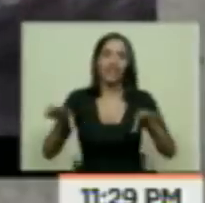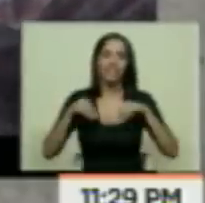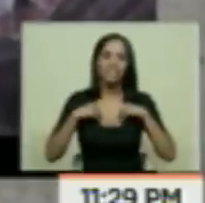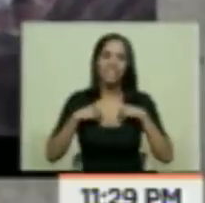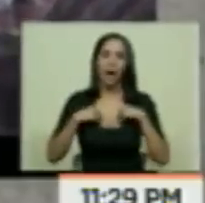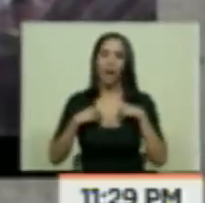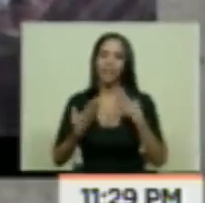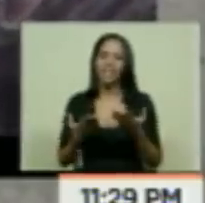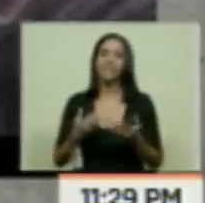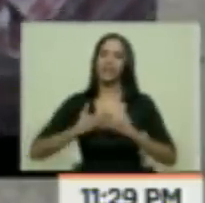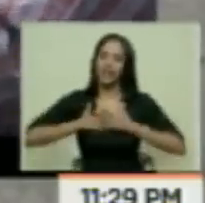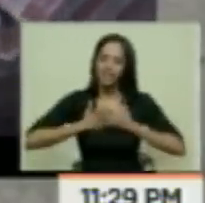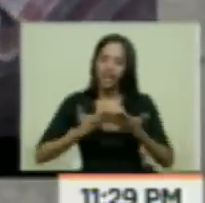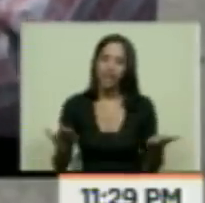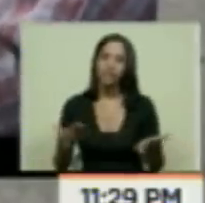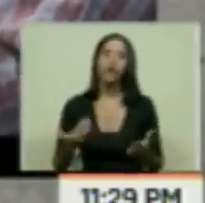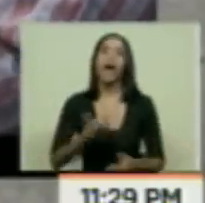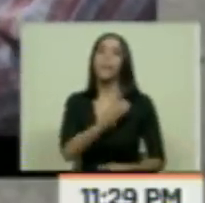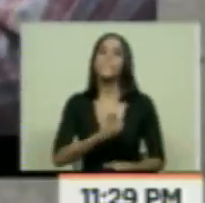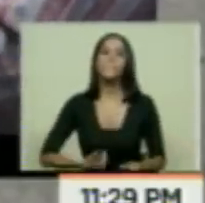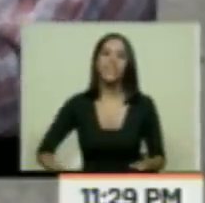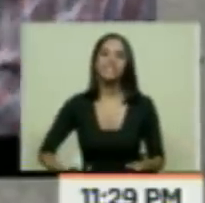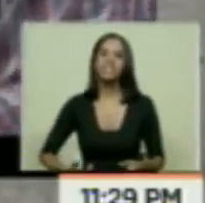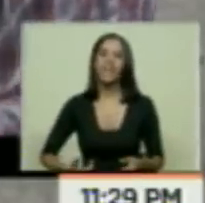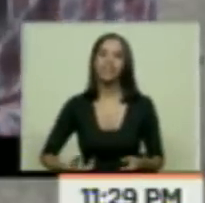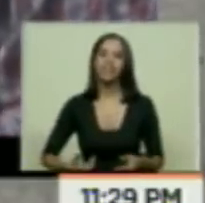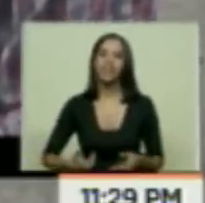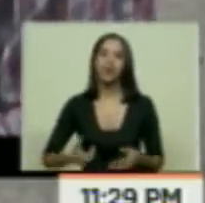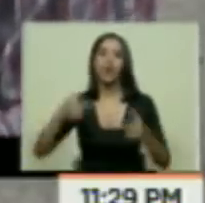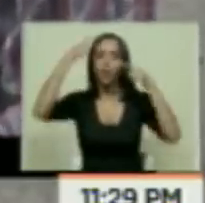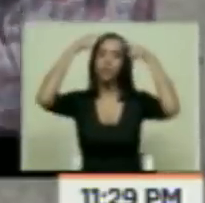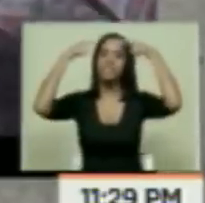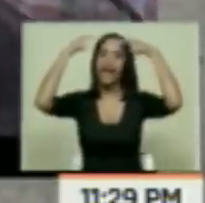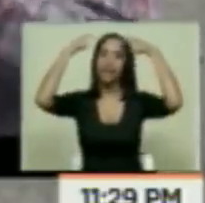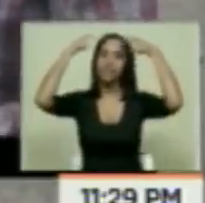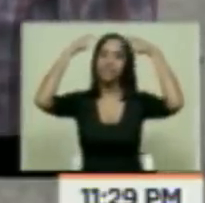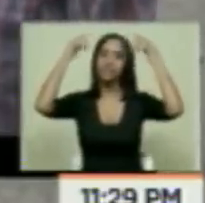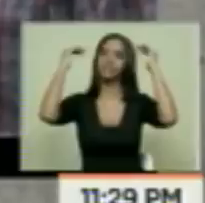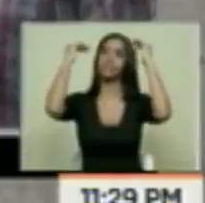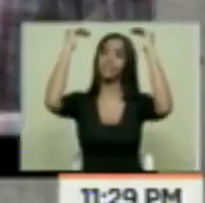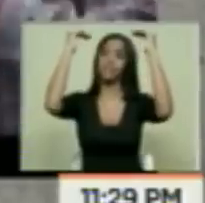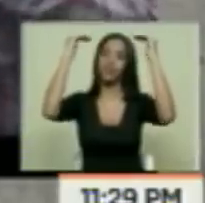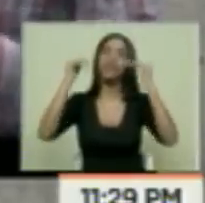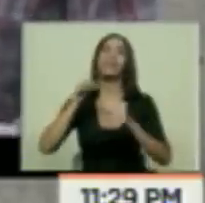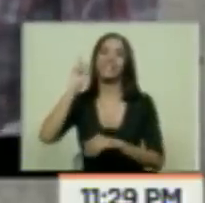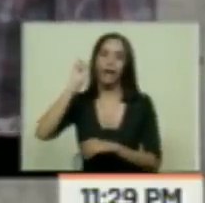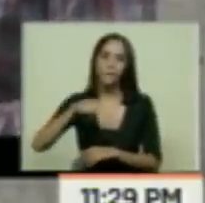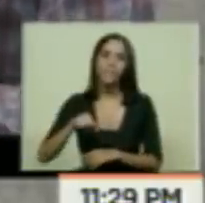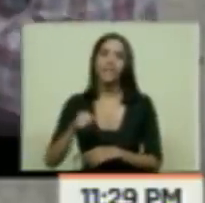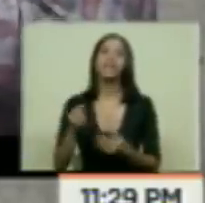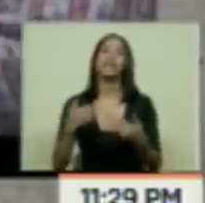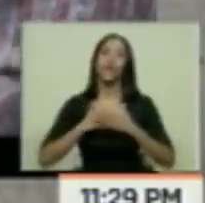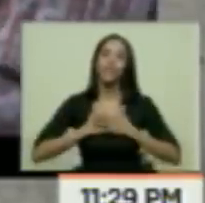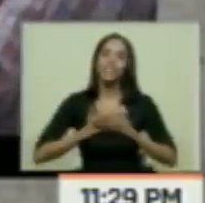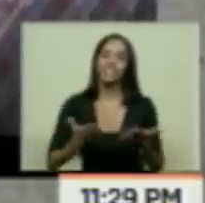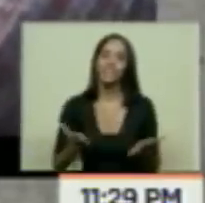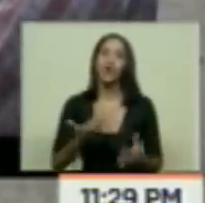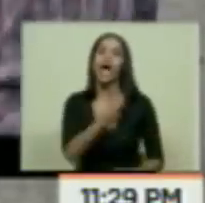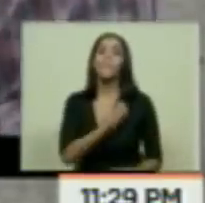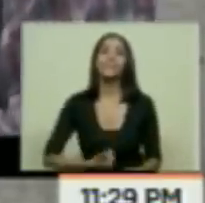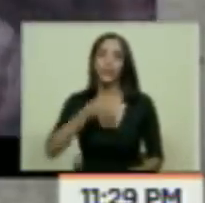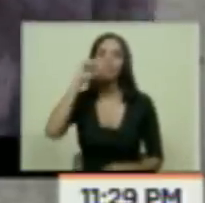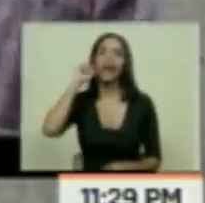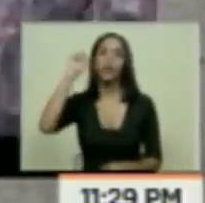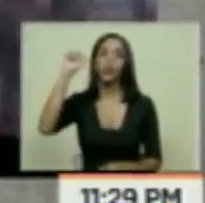el presidente, comandante supremo Hugo Chávez, pero que también lo está dando el presidente